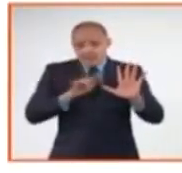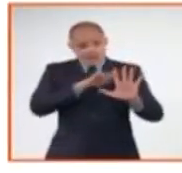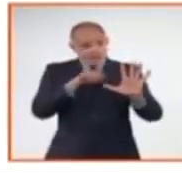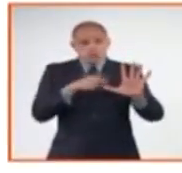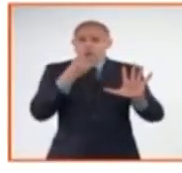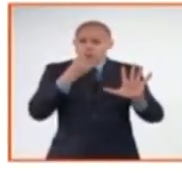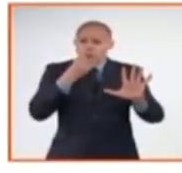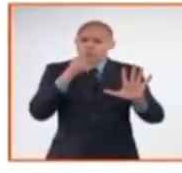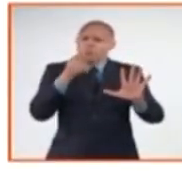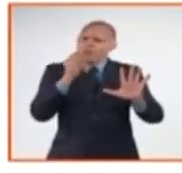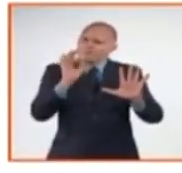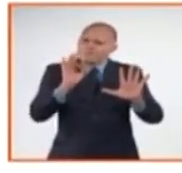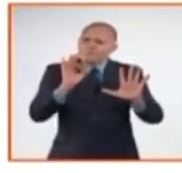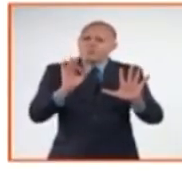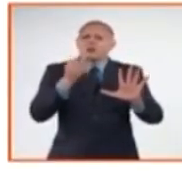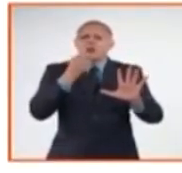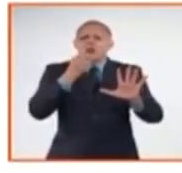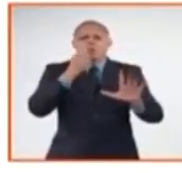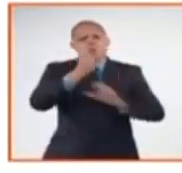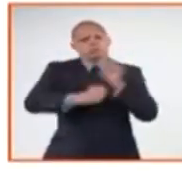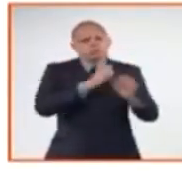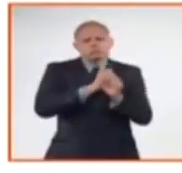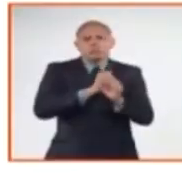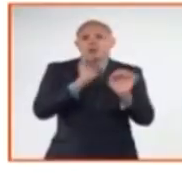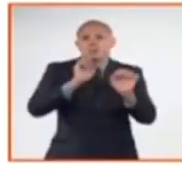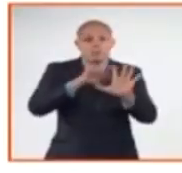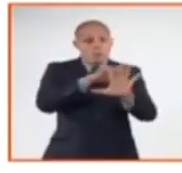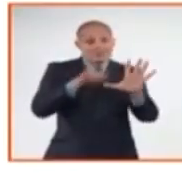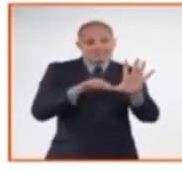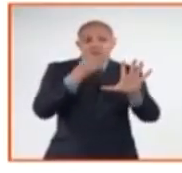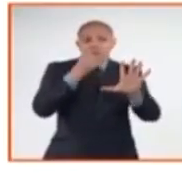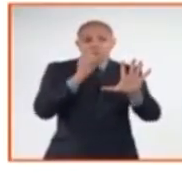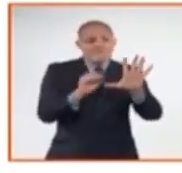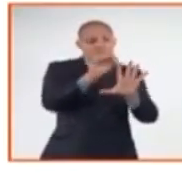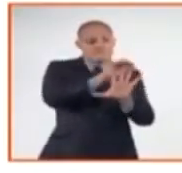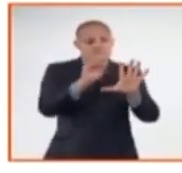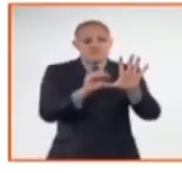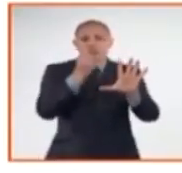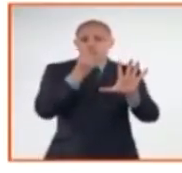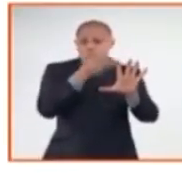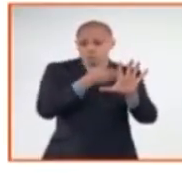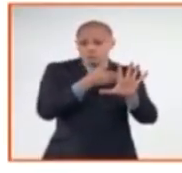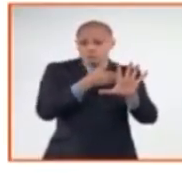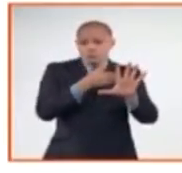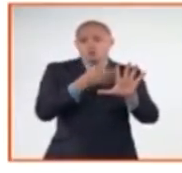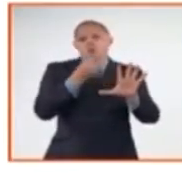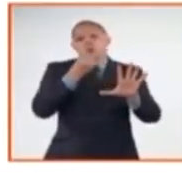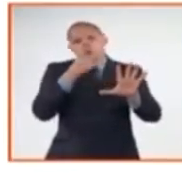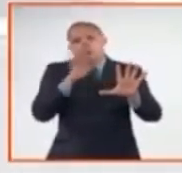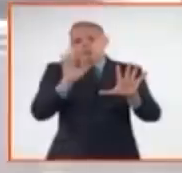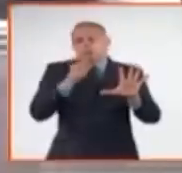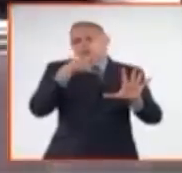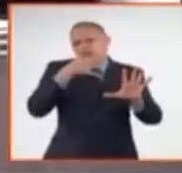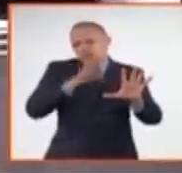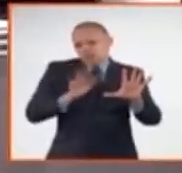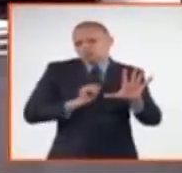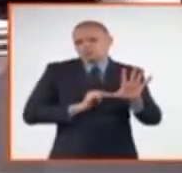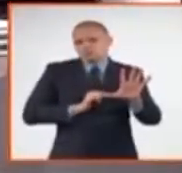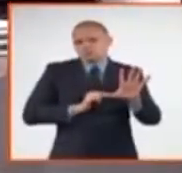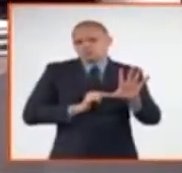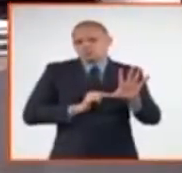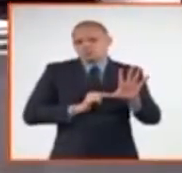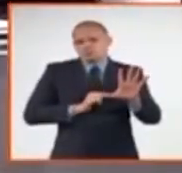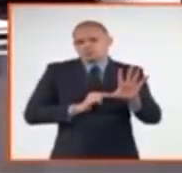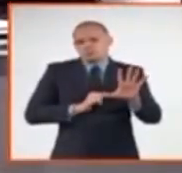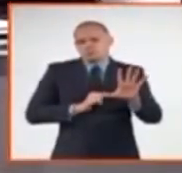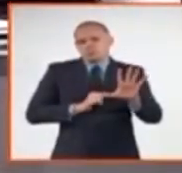complejas pueden combinarse entre sí y pueden combinarse con gomeras a considerar puede combinarse al dallas con